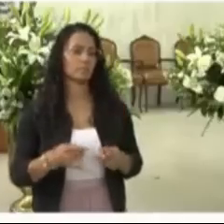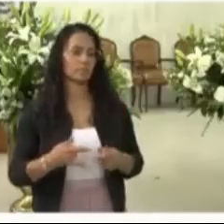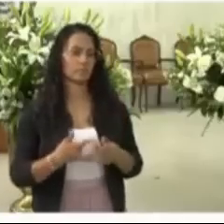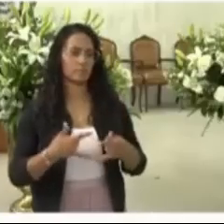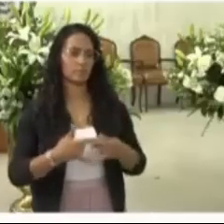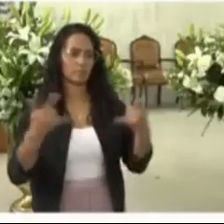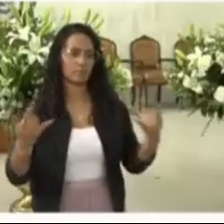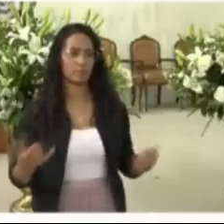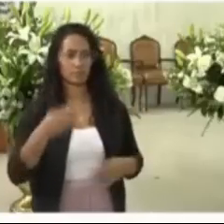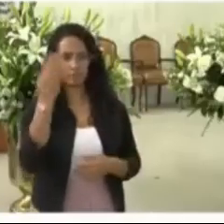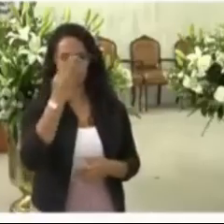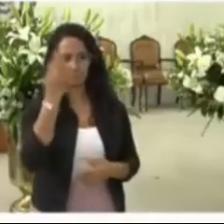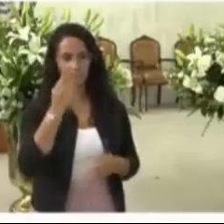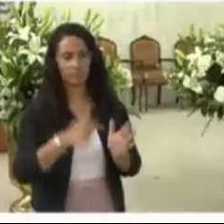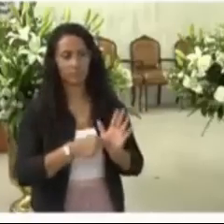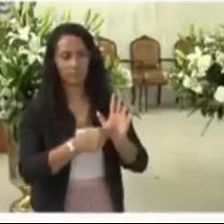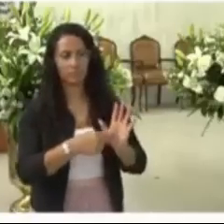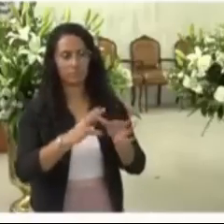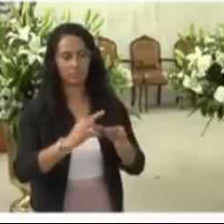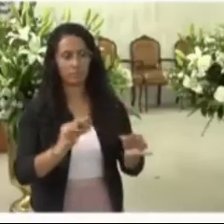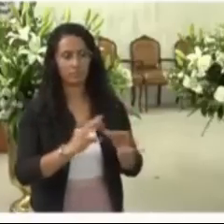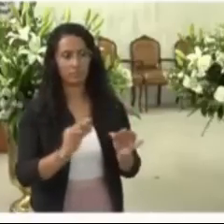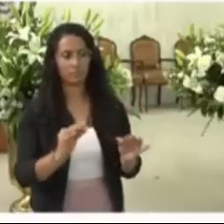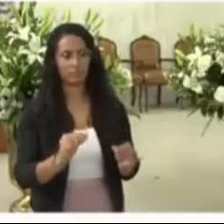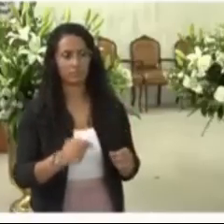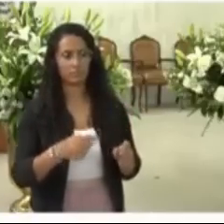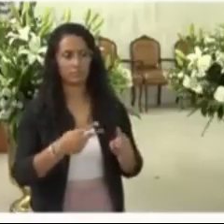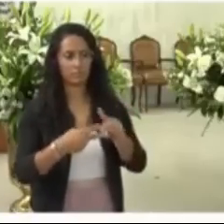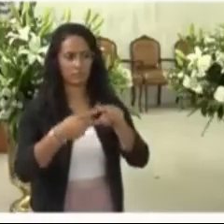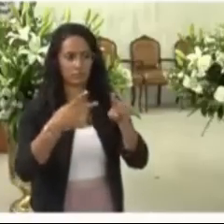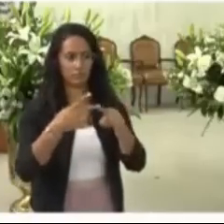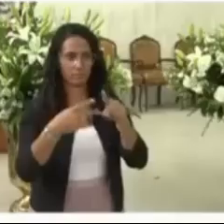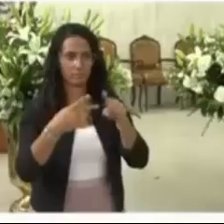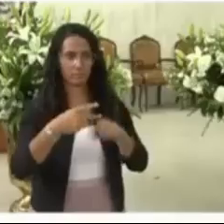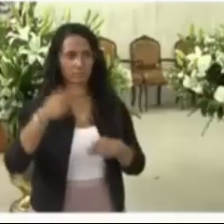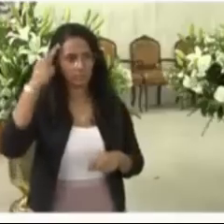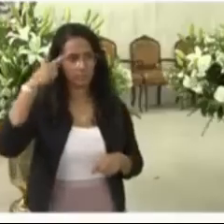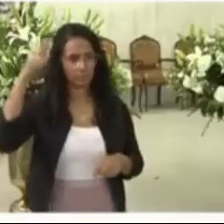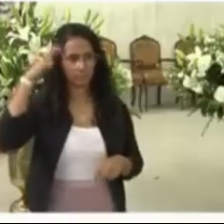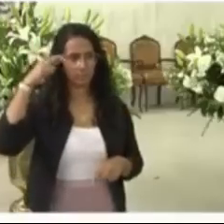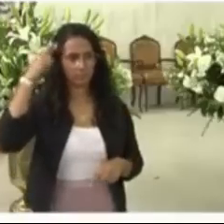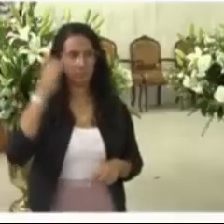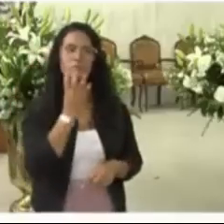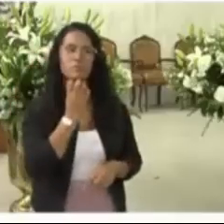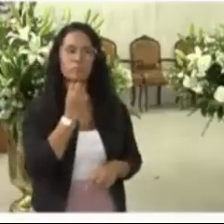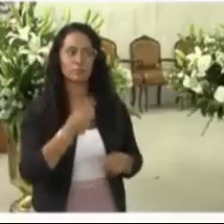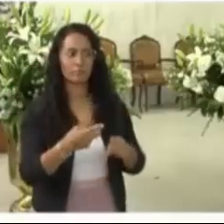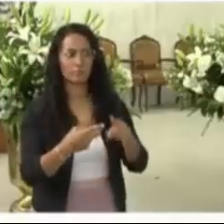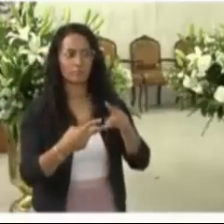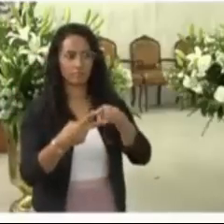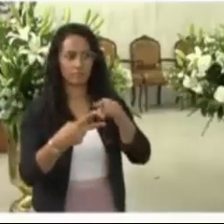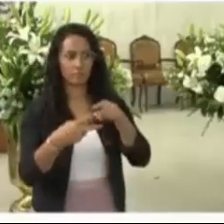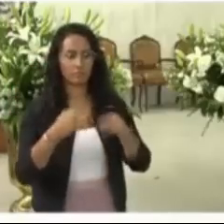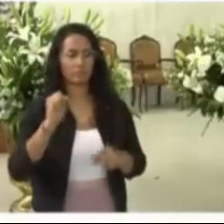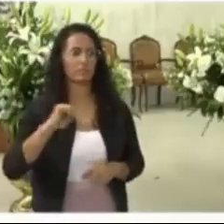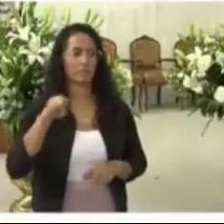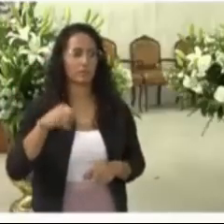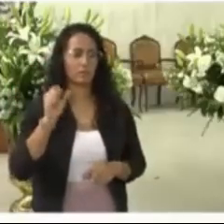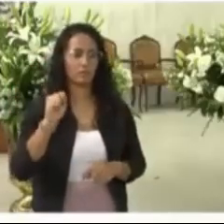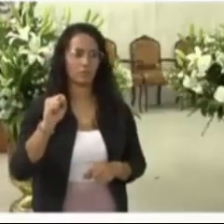rey Josías, se encontraron en una situación, si no igual,